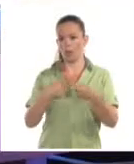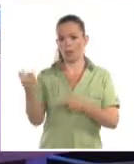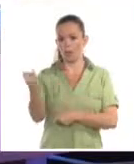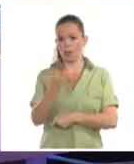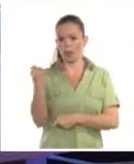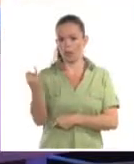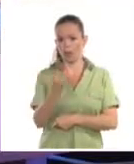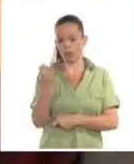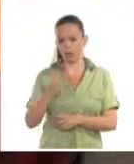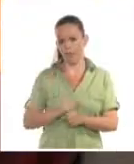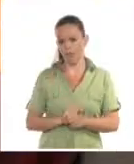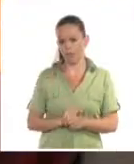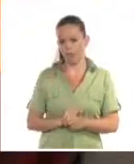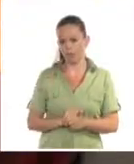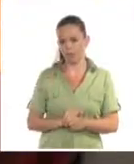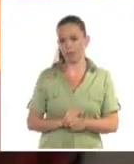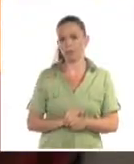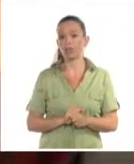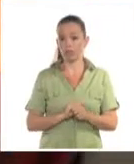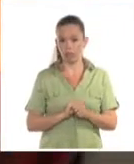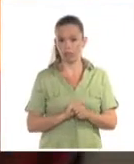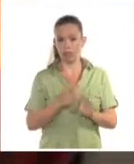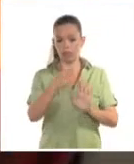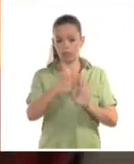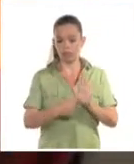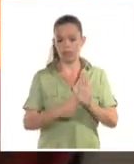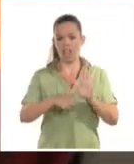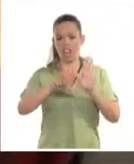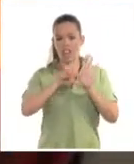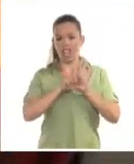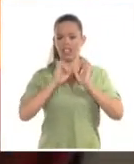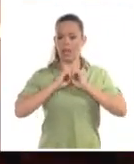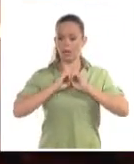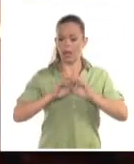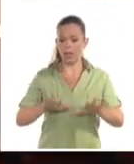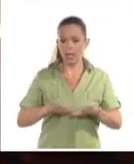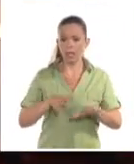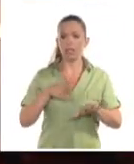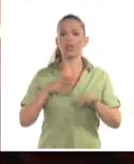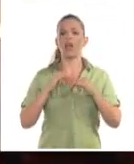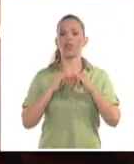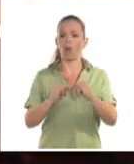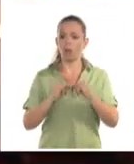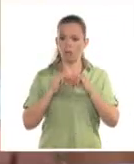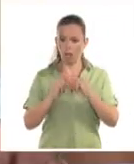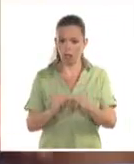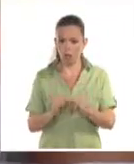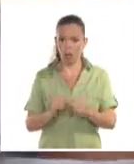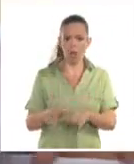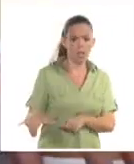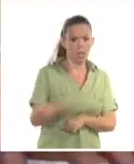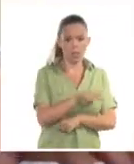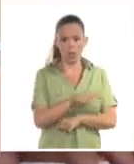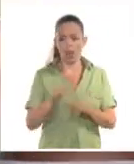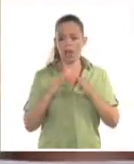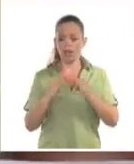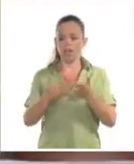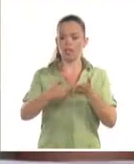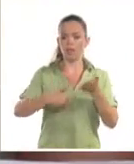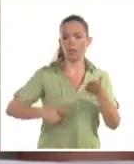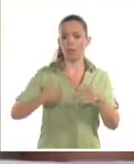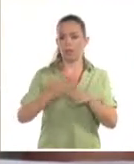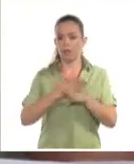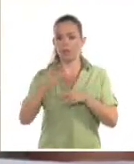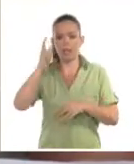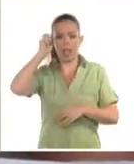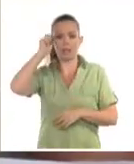la y anteproyecto de ley de transparencia y acceso a la información así como el informe sobre las experiencias y